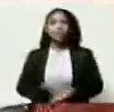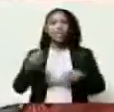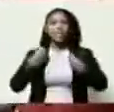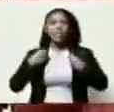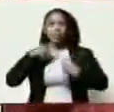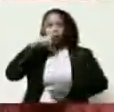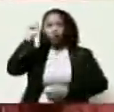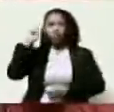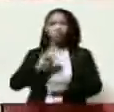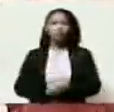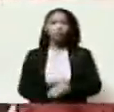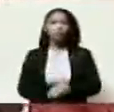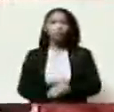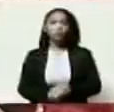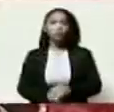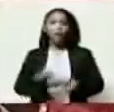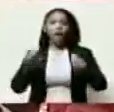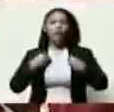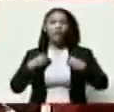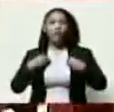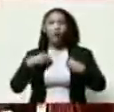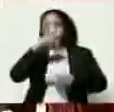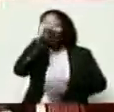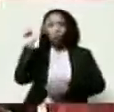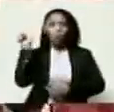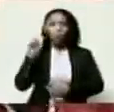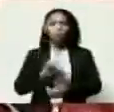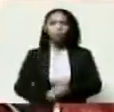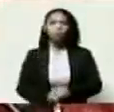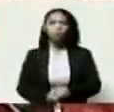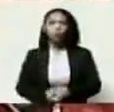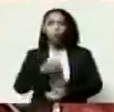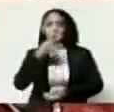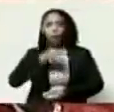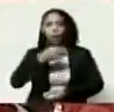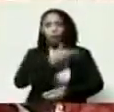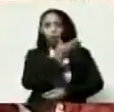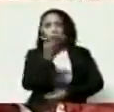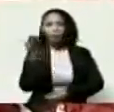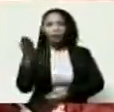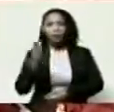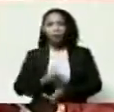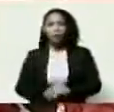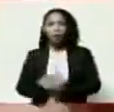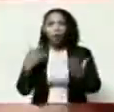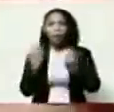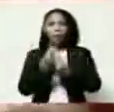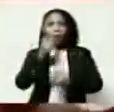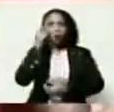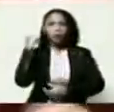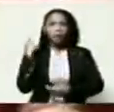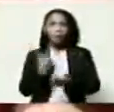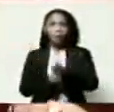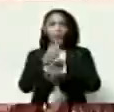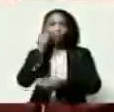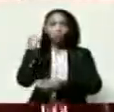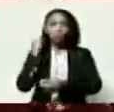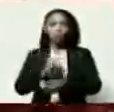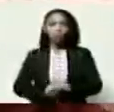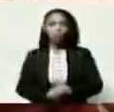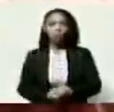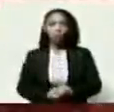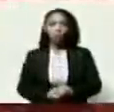viva Maduro! ¡Que viva! ¡Que viva el PSUV! ¡Que viva! Buenas tardes a ustedes. compañeros y compañeras, hermanas y hermanos.